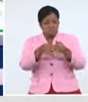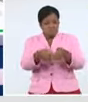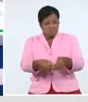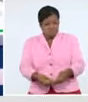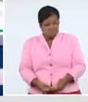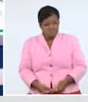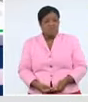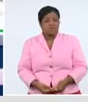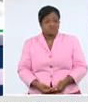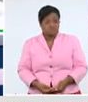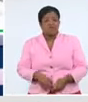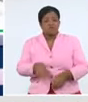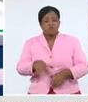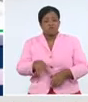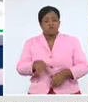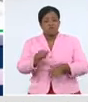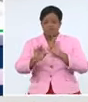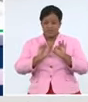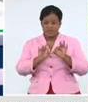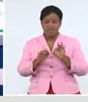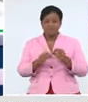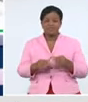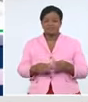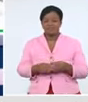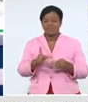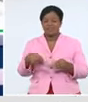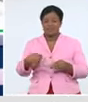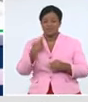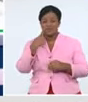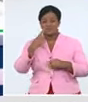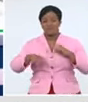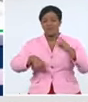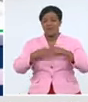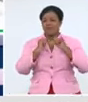la puérpera y a los adultos mayores. Nos vemos mañana en